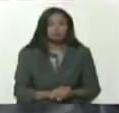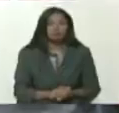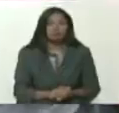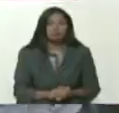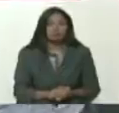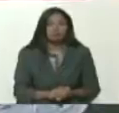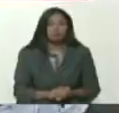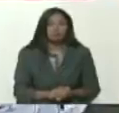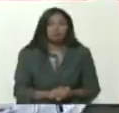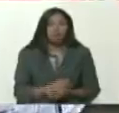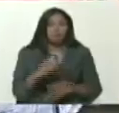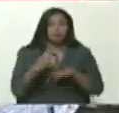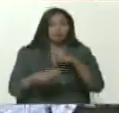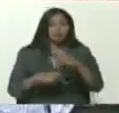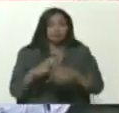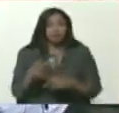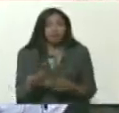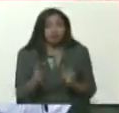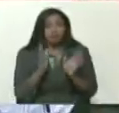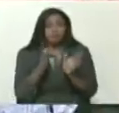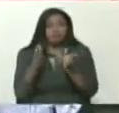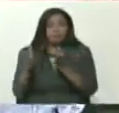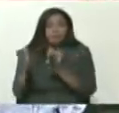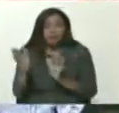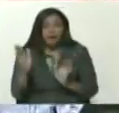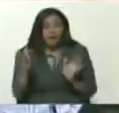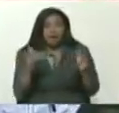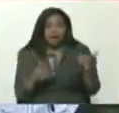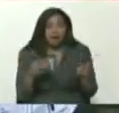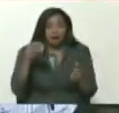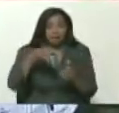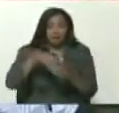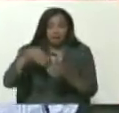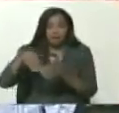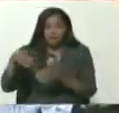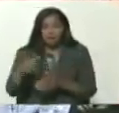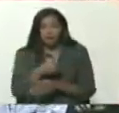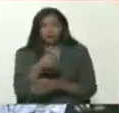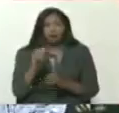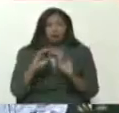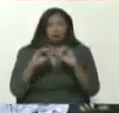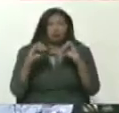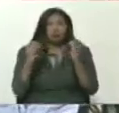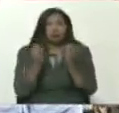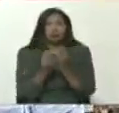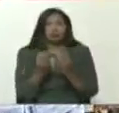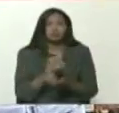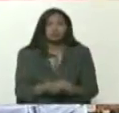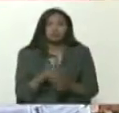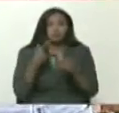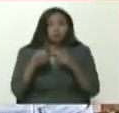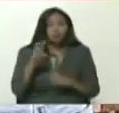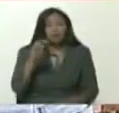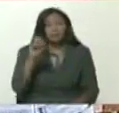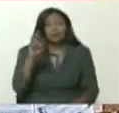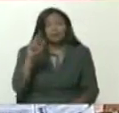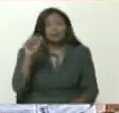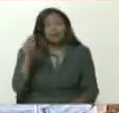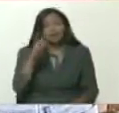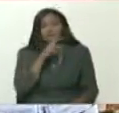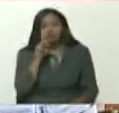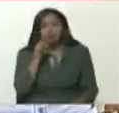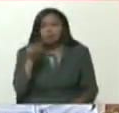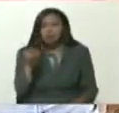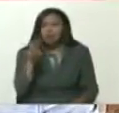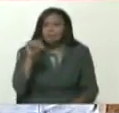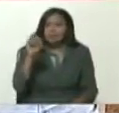el proceso de embalaje. ¿Tú te llamas? María Gracia, otra María. María, ¿cómo